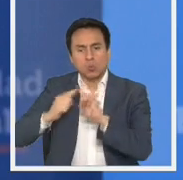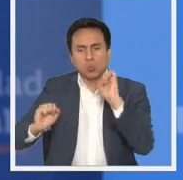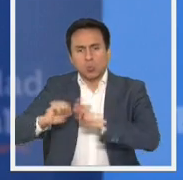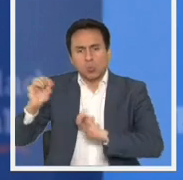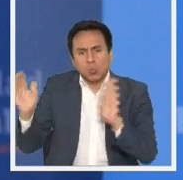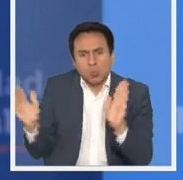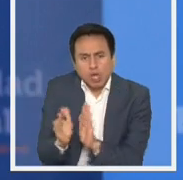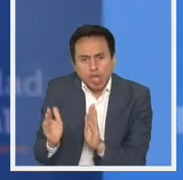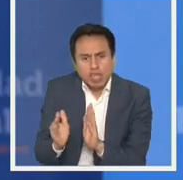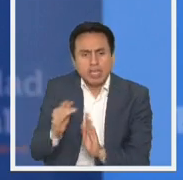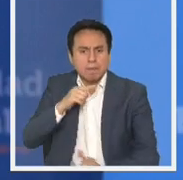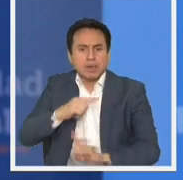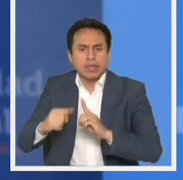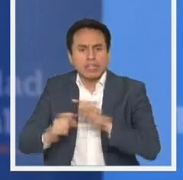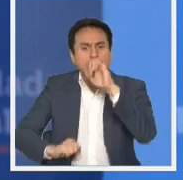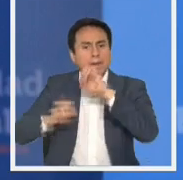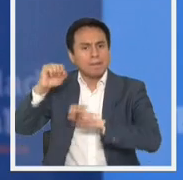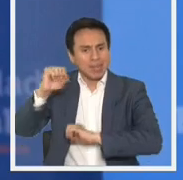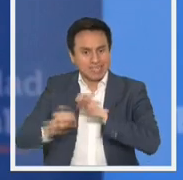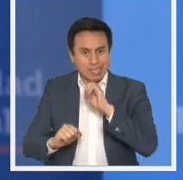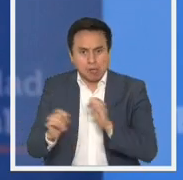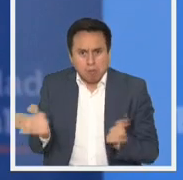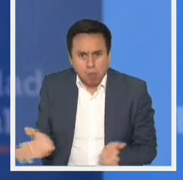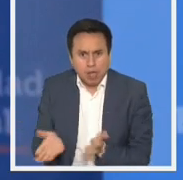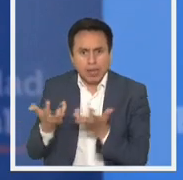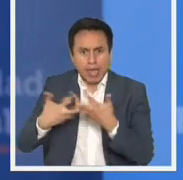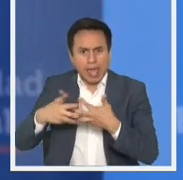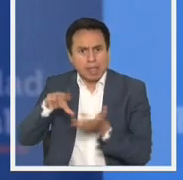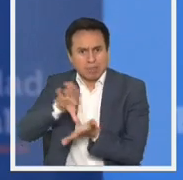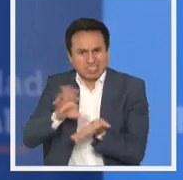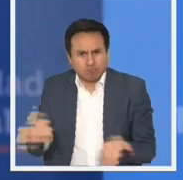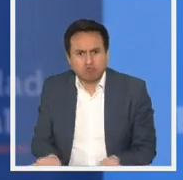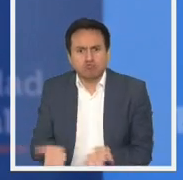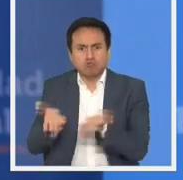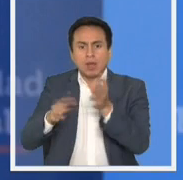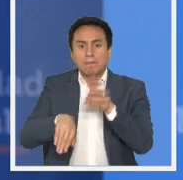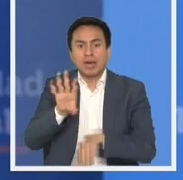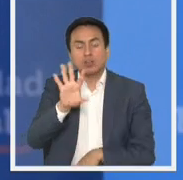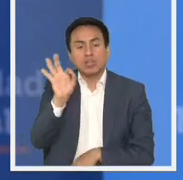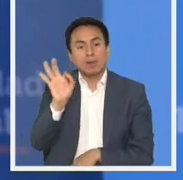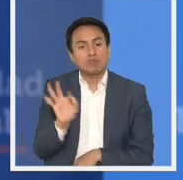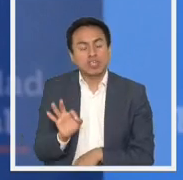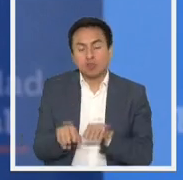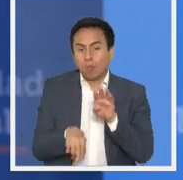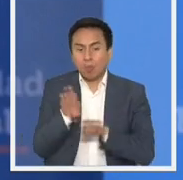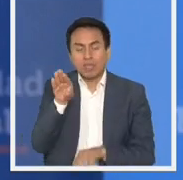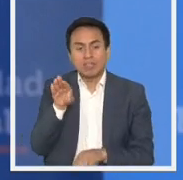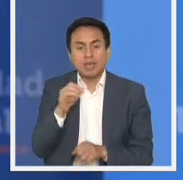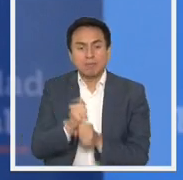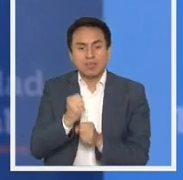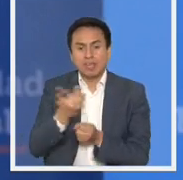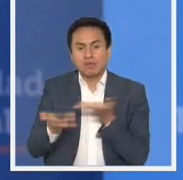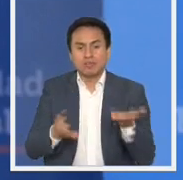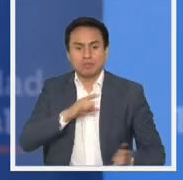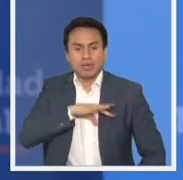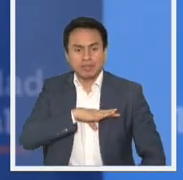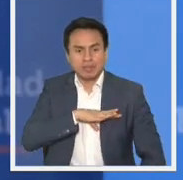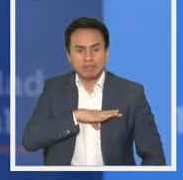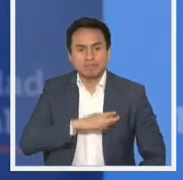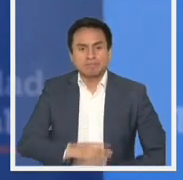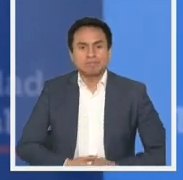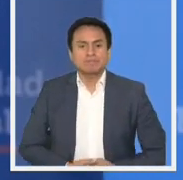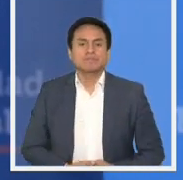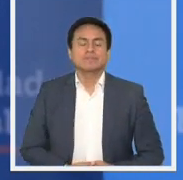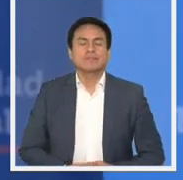a las pequeñas a las medianas empresas esas que mueven el país esas que otorgan más del 50 por ciento del empleo de nuestra patria